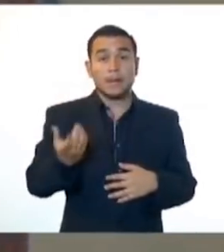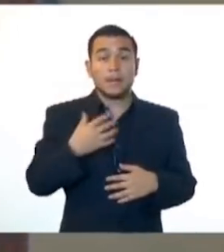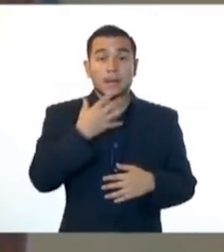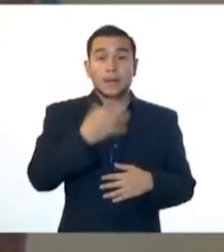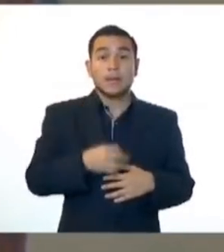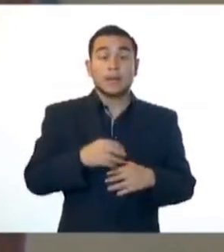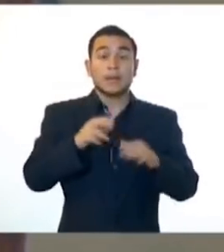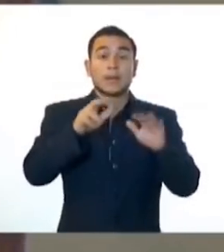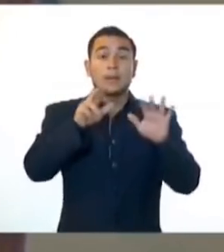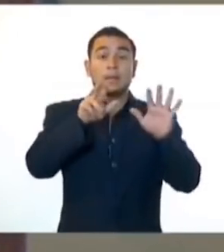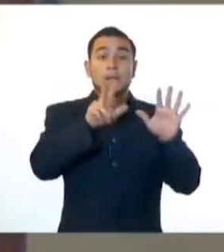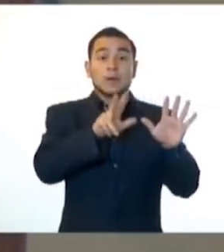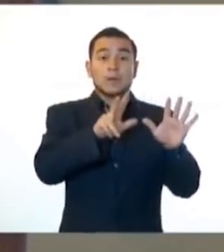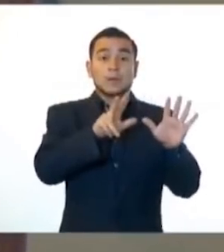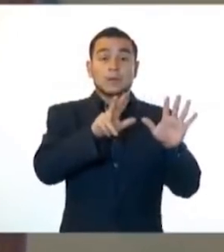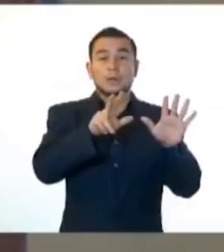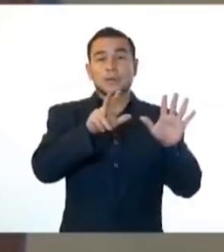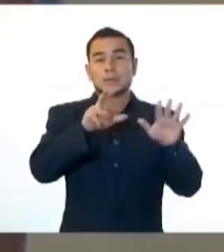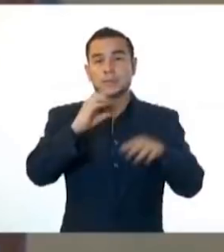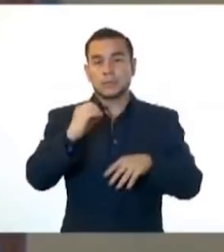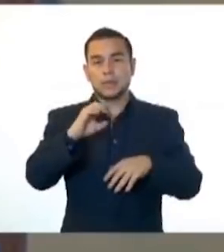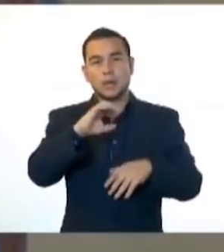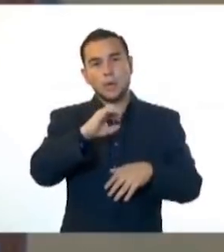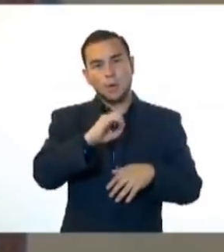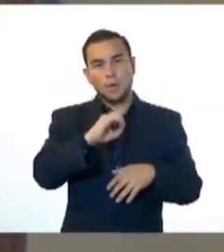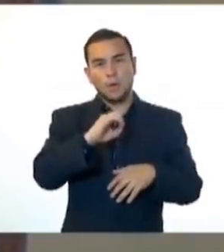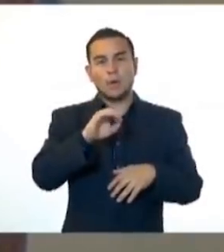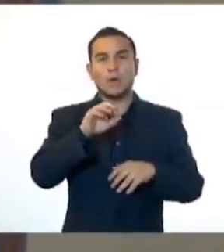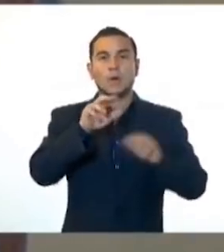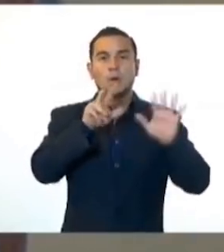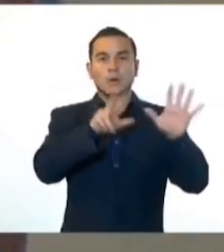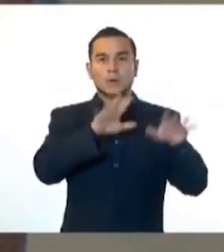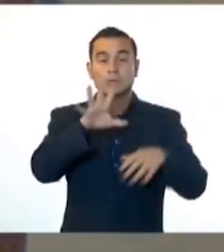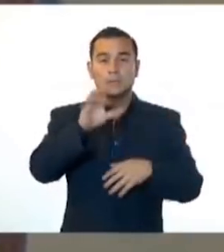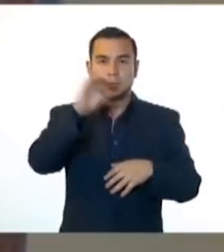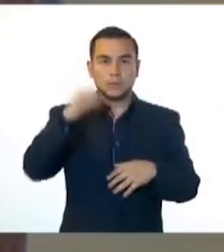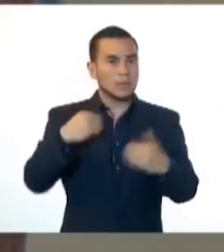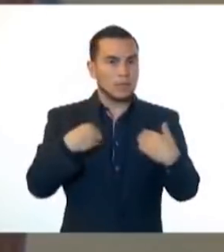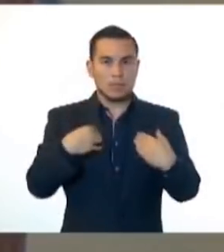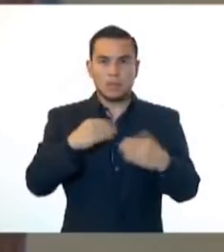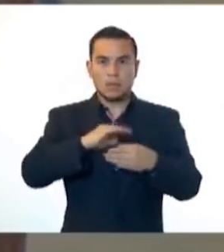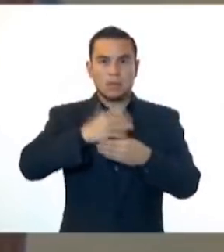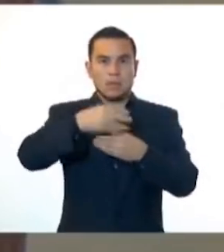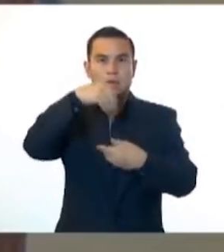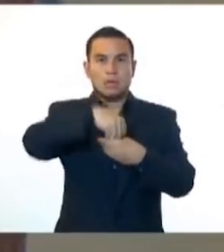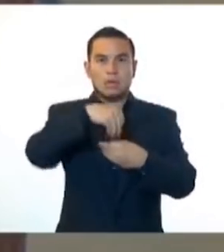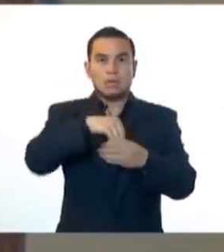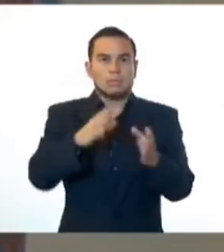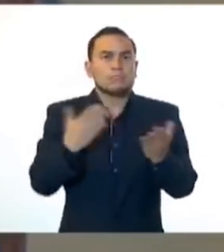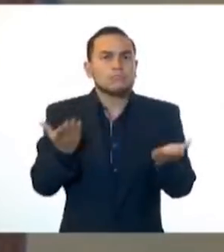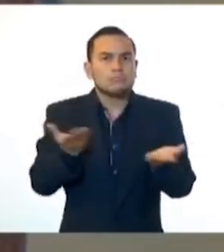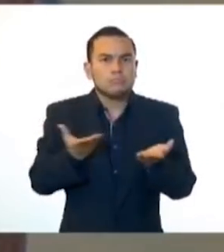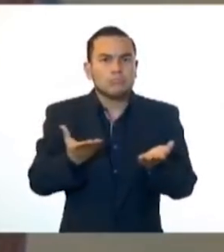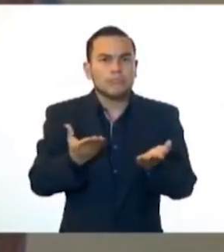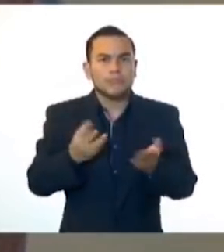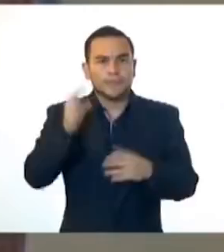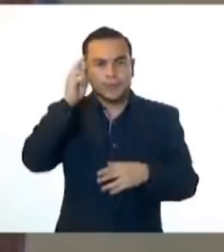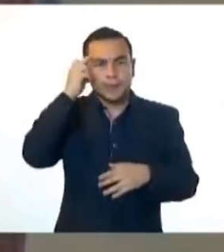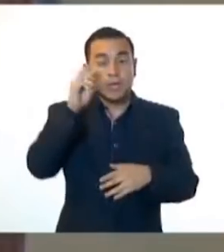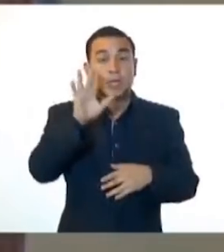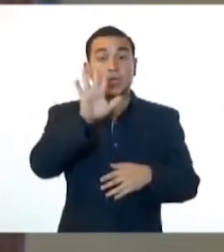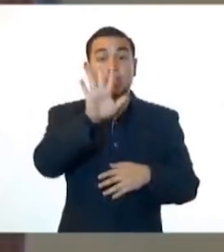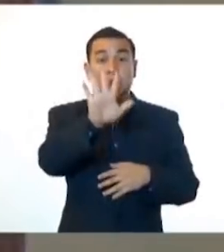del 80-85% no tienen cuenta bancaria, ni tarjeta de débito, ni nada, y entonces la entrega va a ser con su